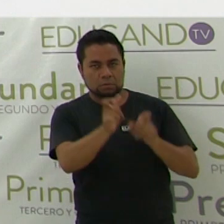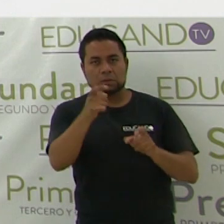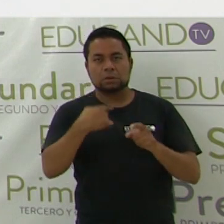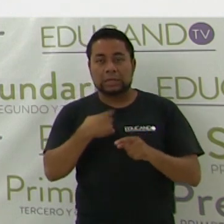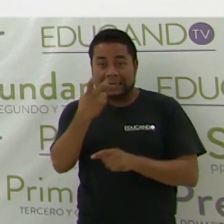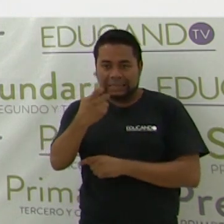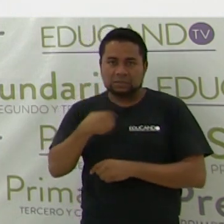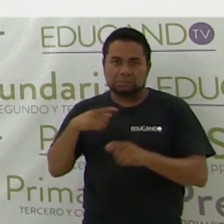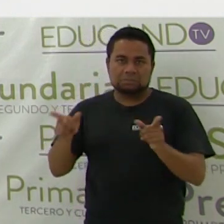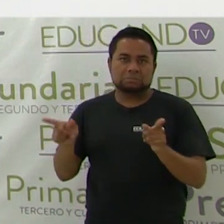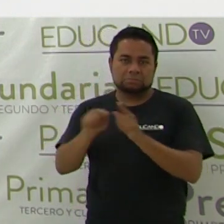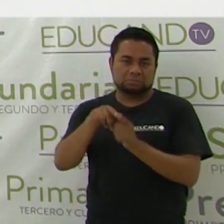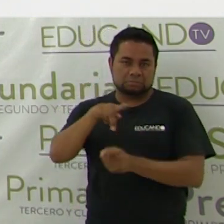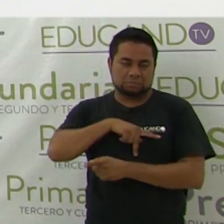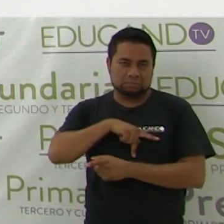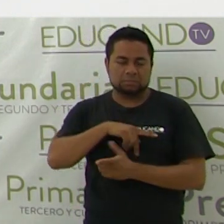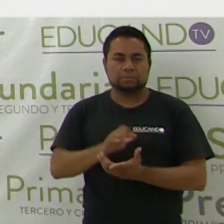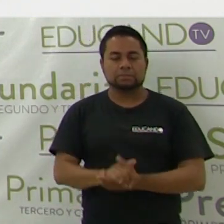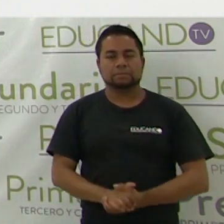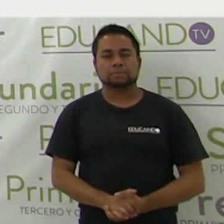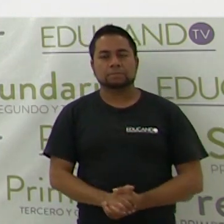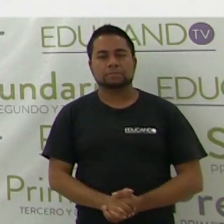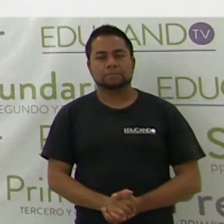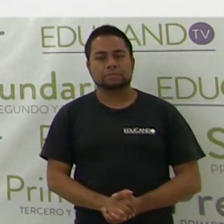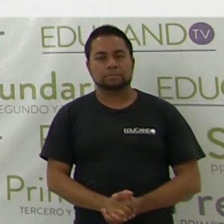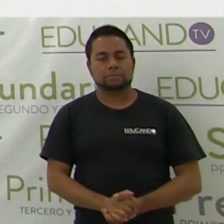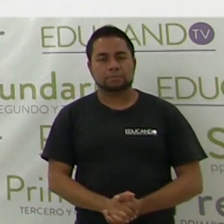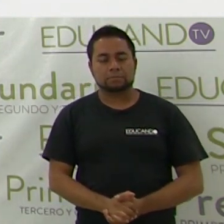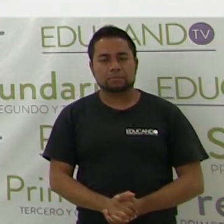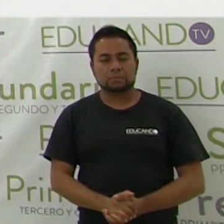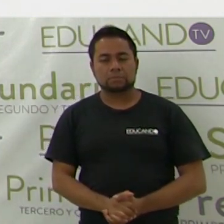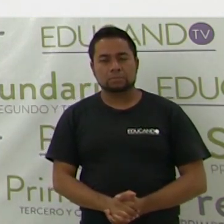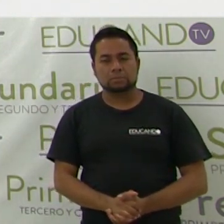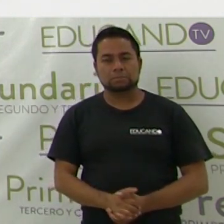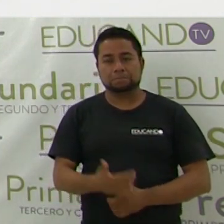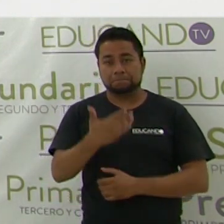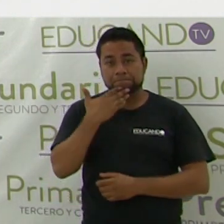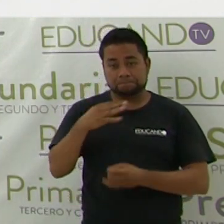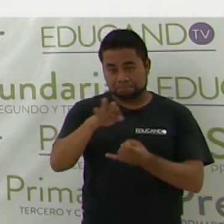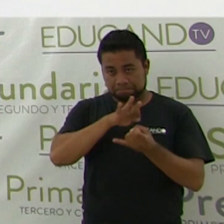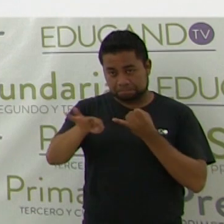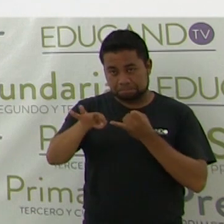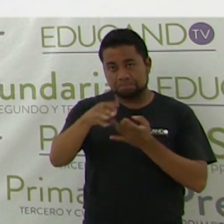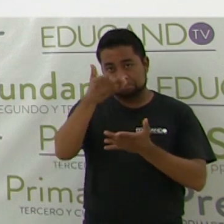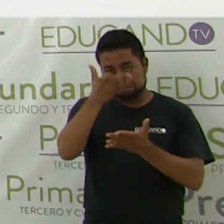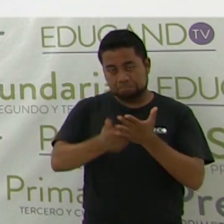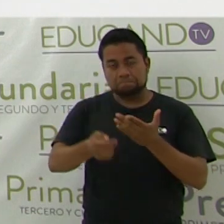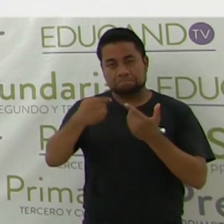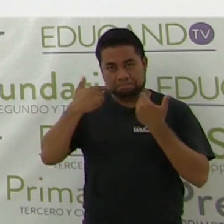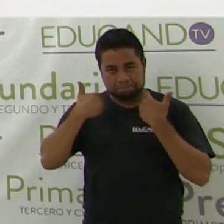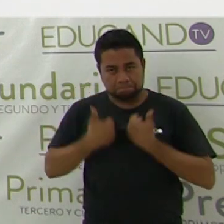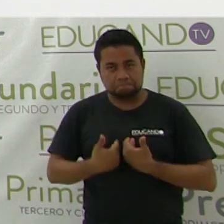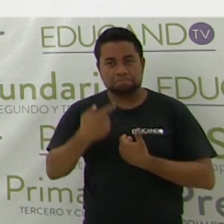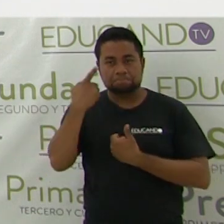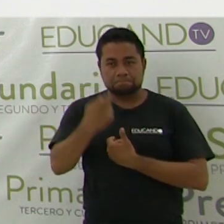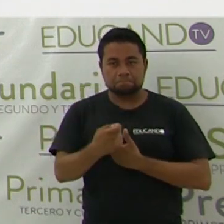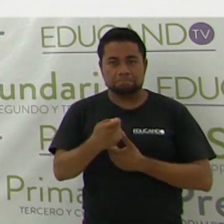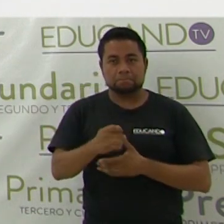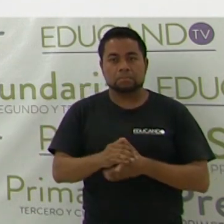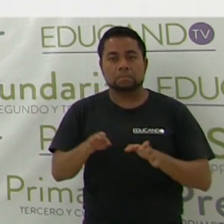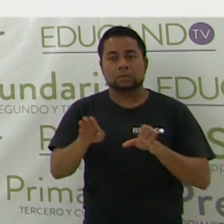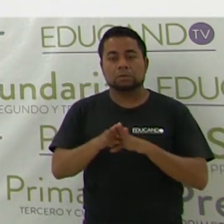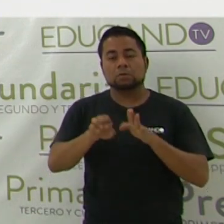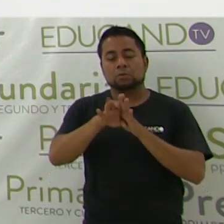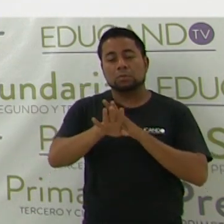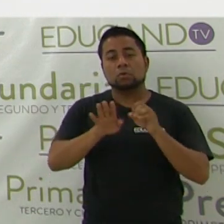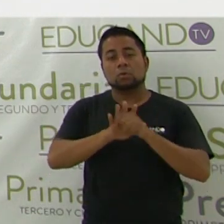conclusión. Pues bien, entonces lo último que me falta decirles es